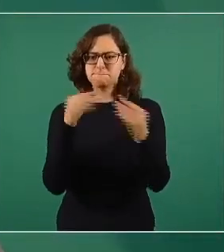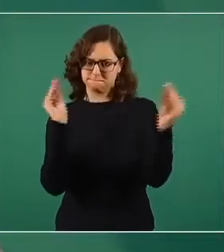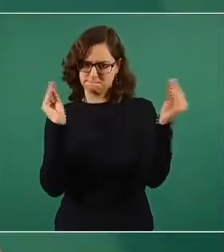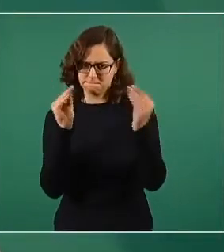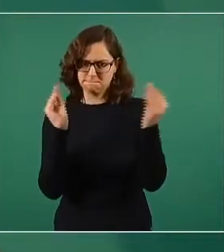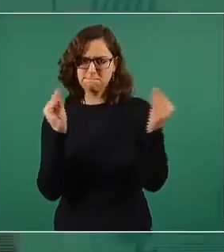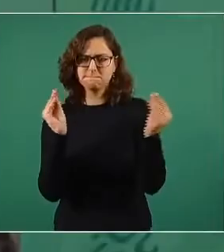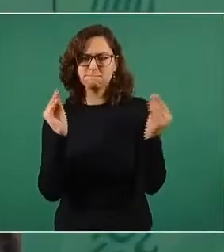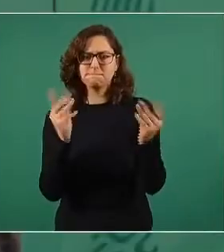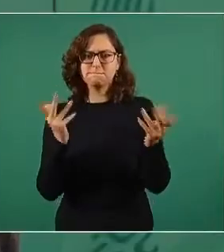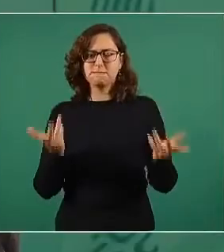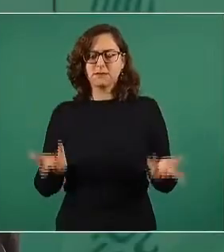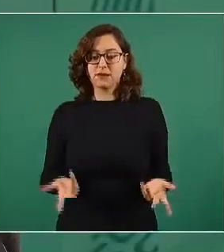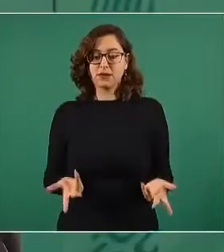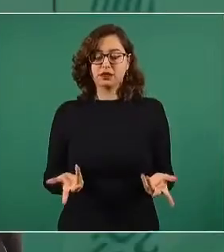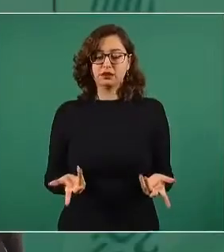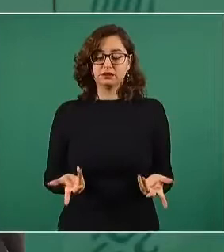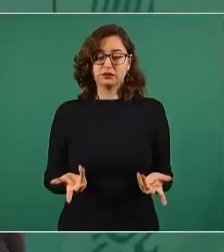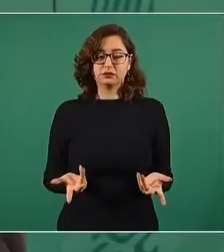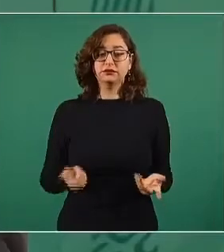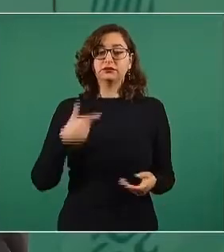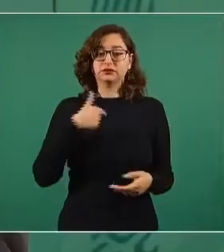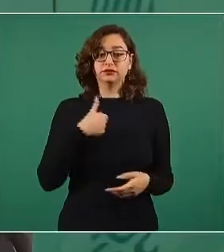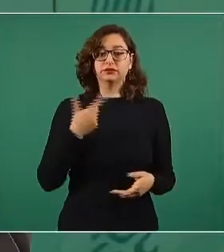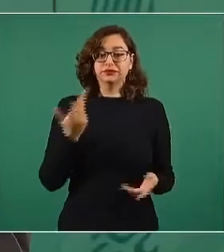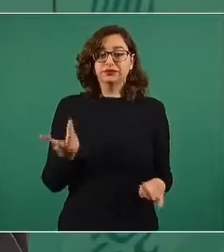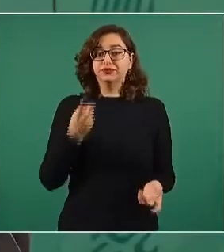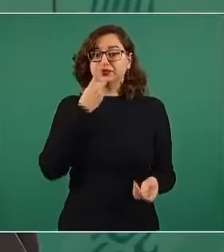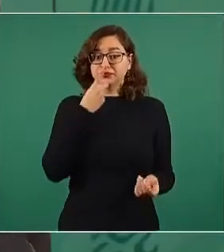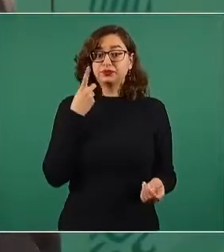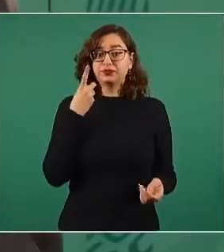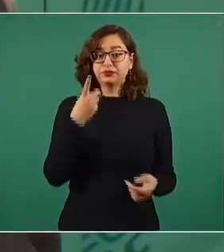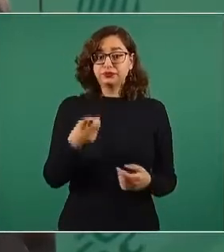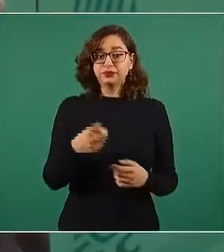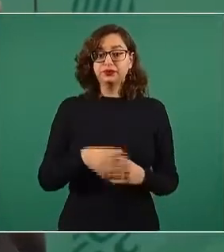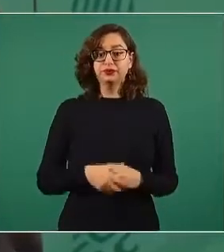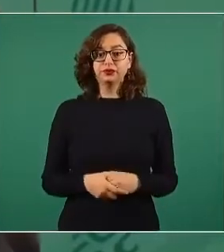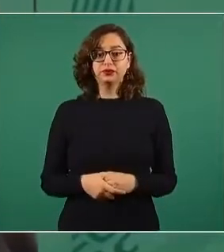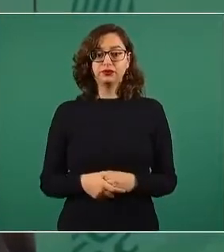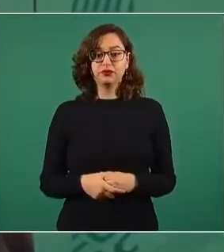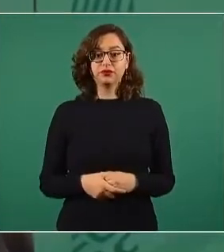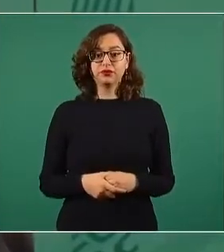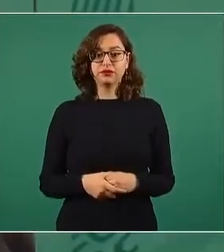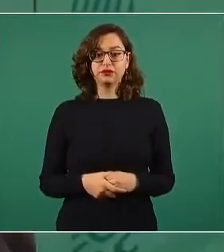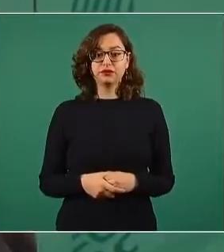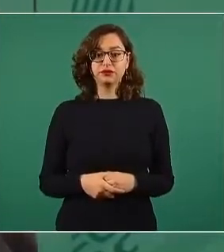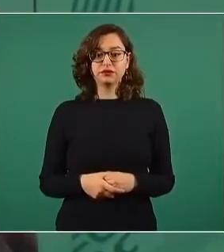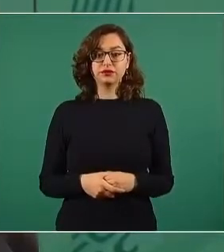Esto que yo decía, ¿cómo es posible